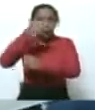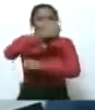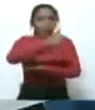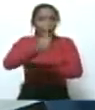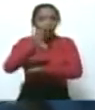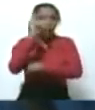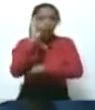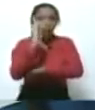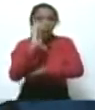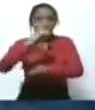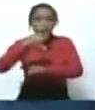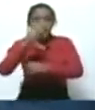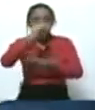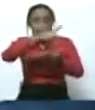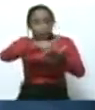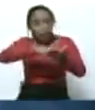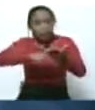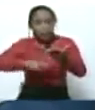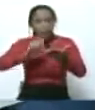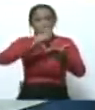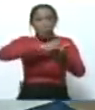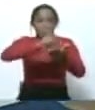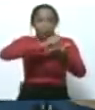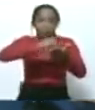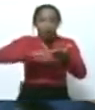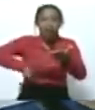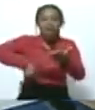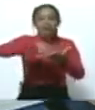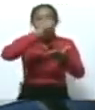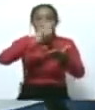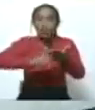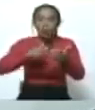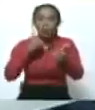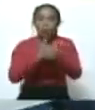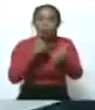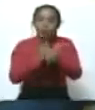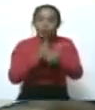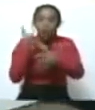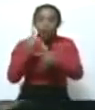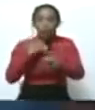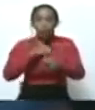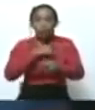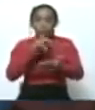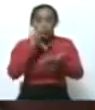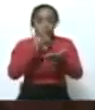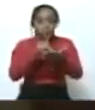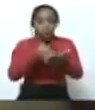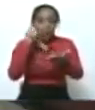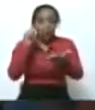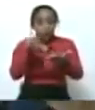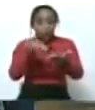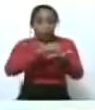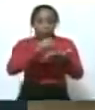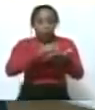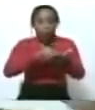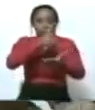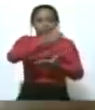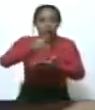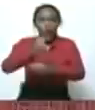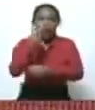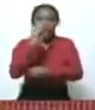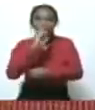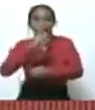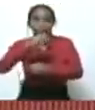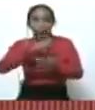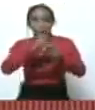llenar la lista de los presentes con la firma de la asistencia, para eso tenemos nosotros la data por cada VH y vamos